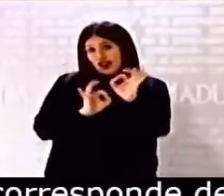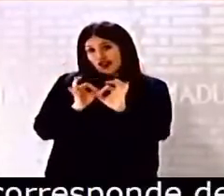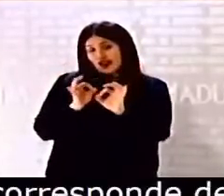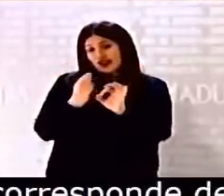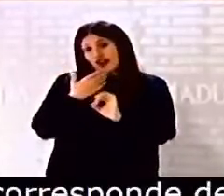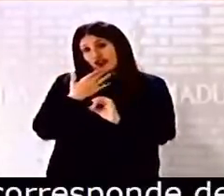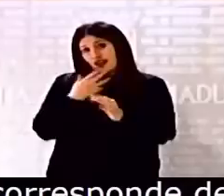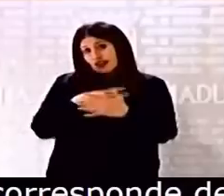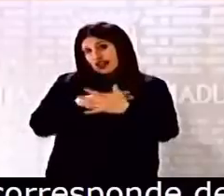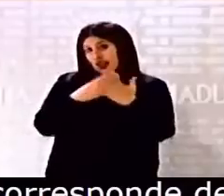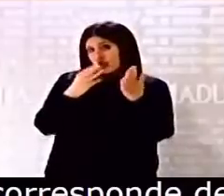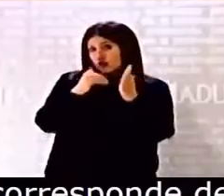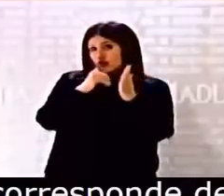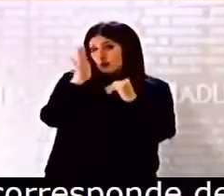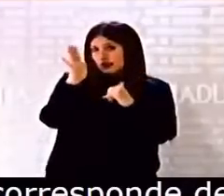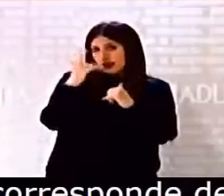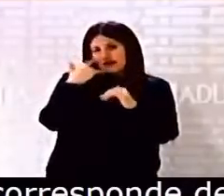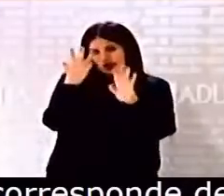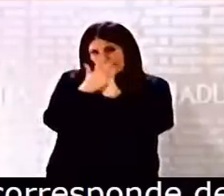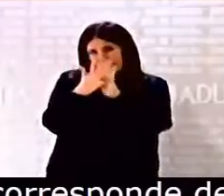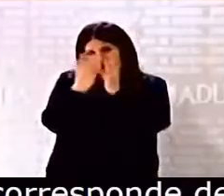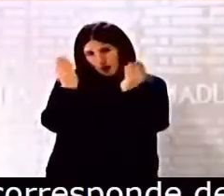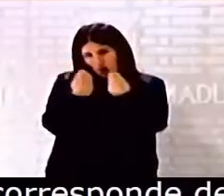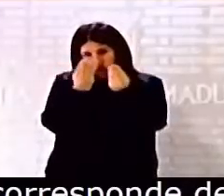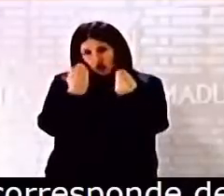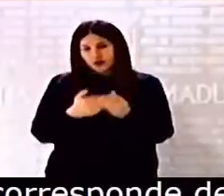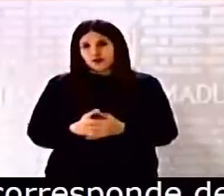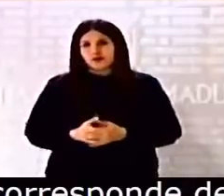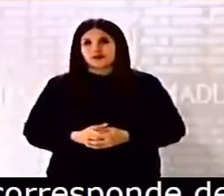18 años, a ver si así lo explico mejor,